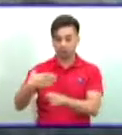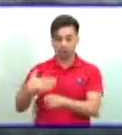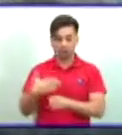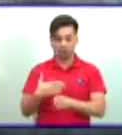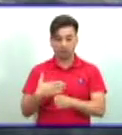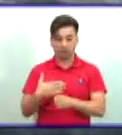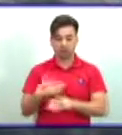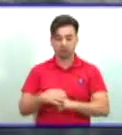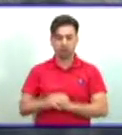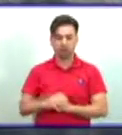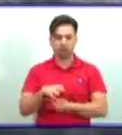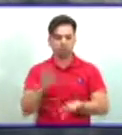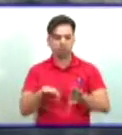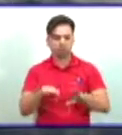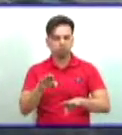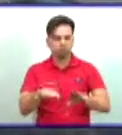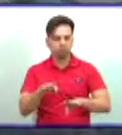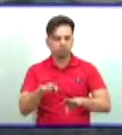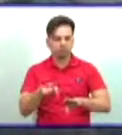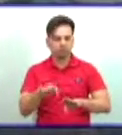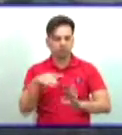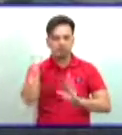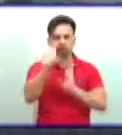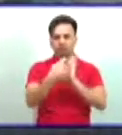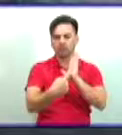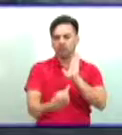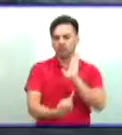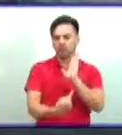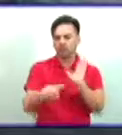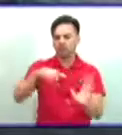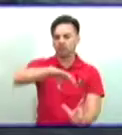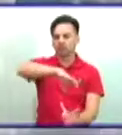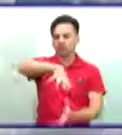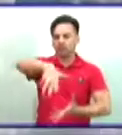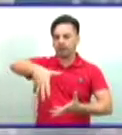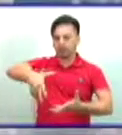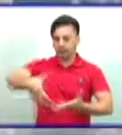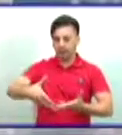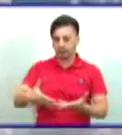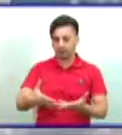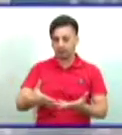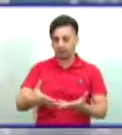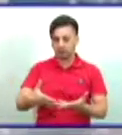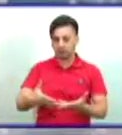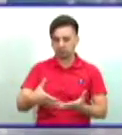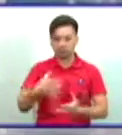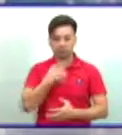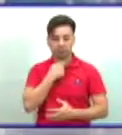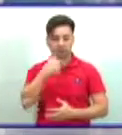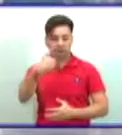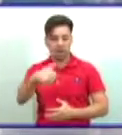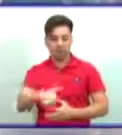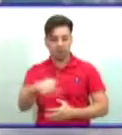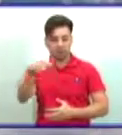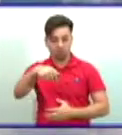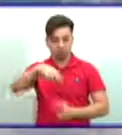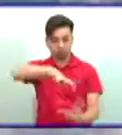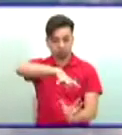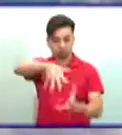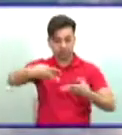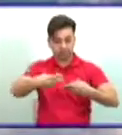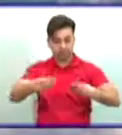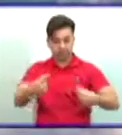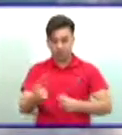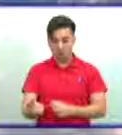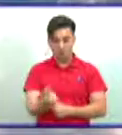composición varía en función de las características del planeta que recubran. La de nuestro planeta es única en nuestro sistema